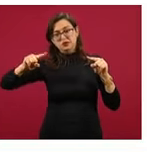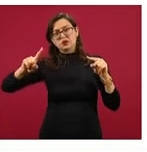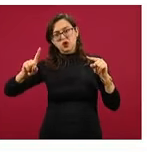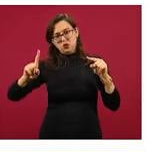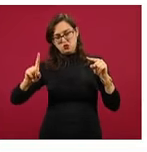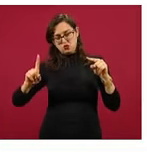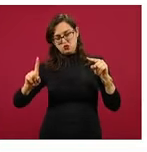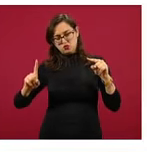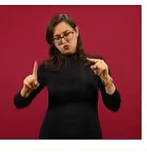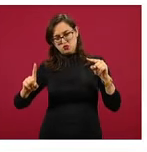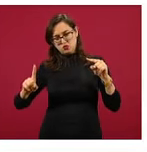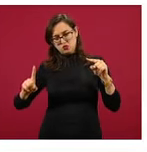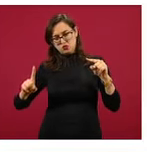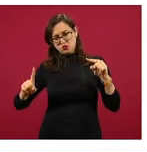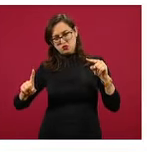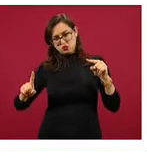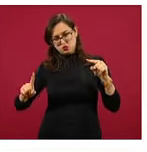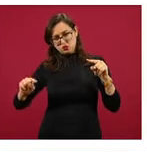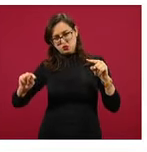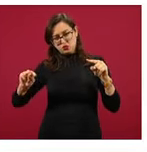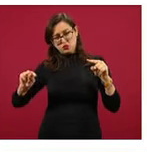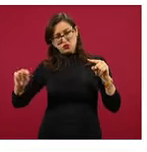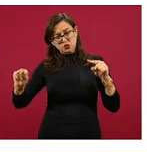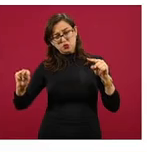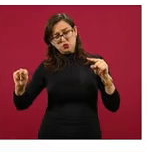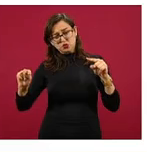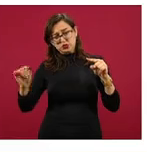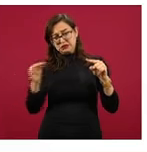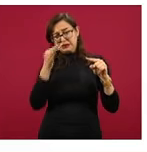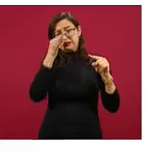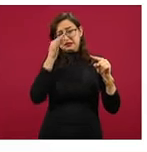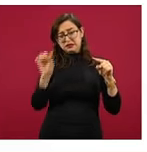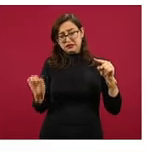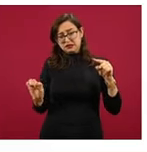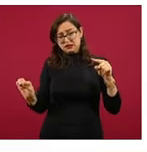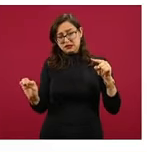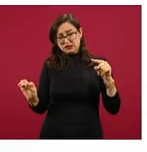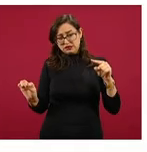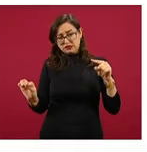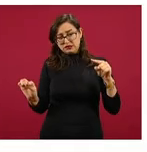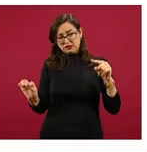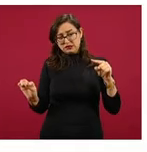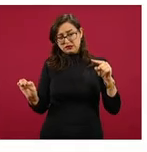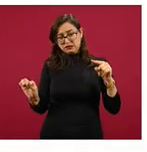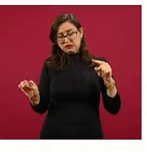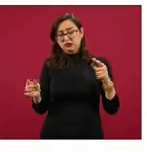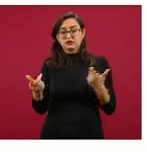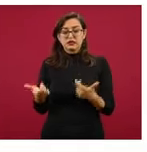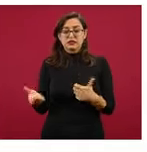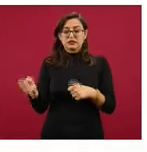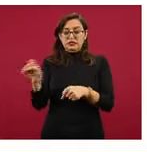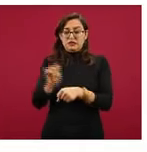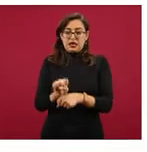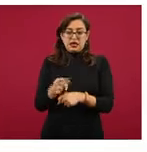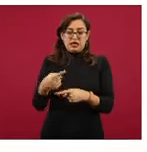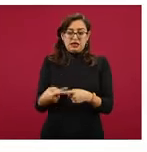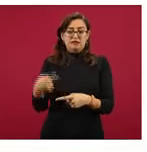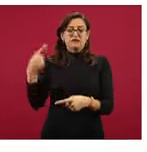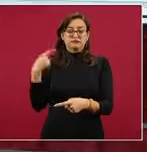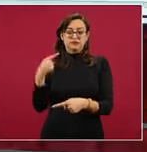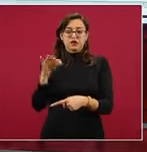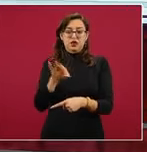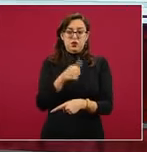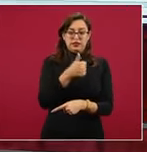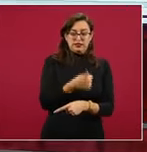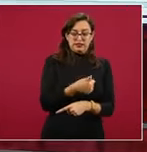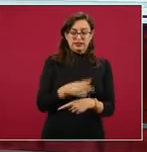acá, pero hay una mesetita aquí, o un ligero incremento en el número de defunciones de la